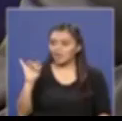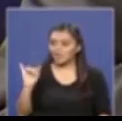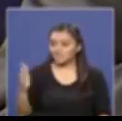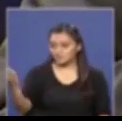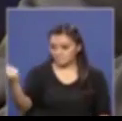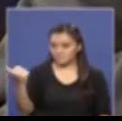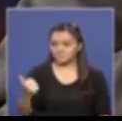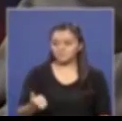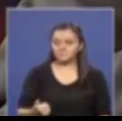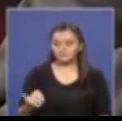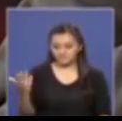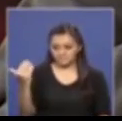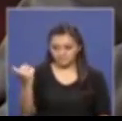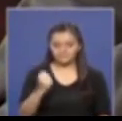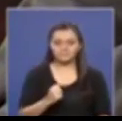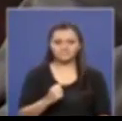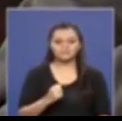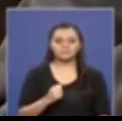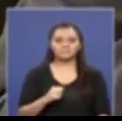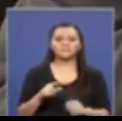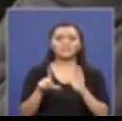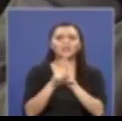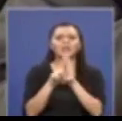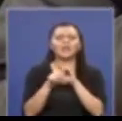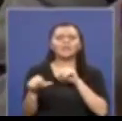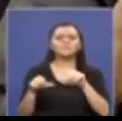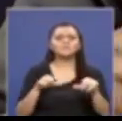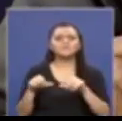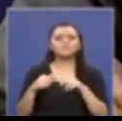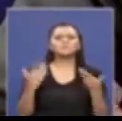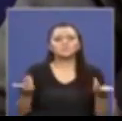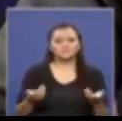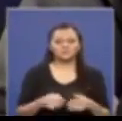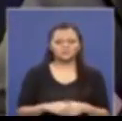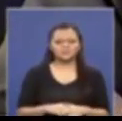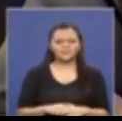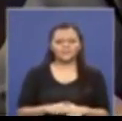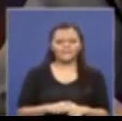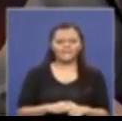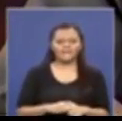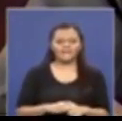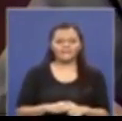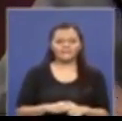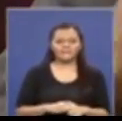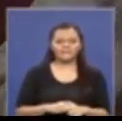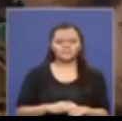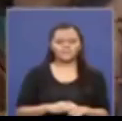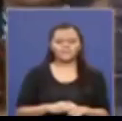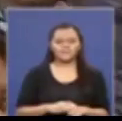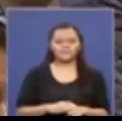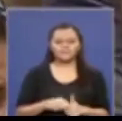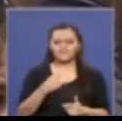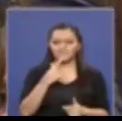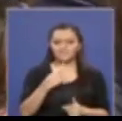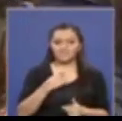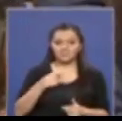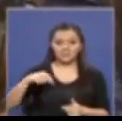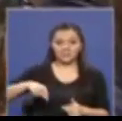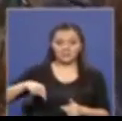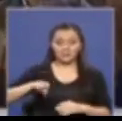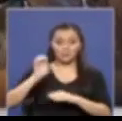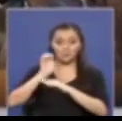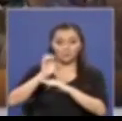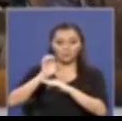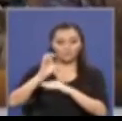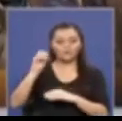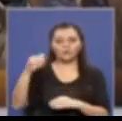porque tú eres la técnica, ¿cuál es la definición de código administrativo exactamente? Presidente, efectivamente, como usted lo ha dicho, en el Ecuador no